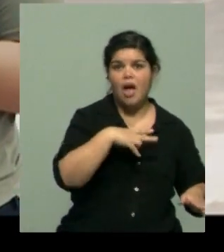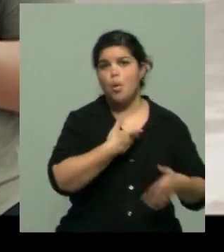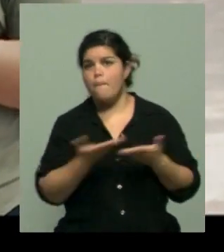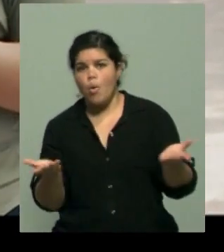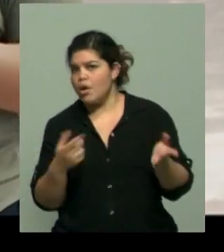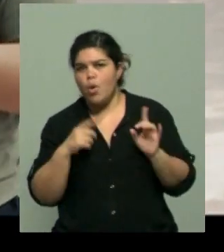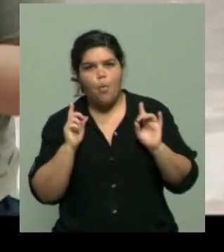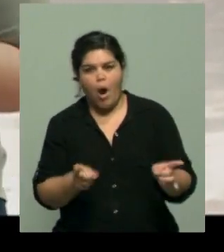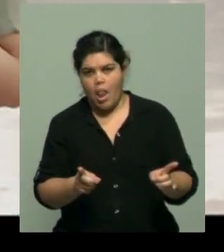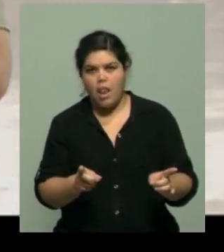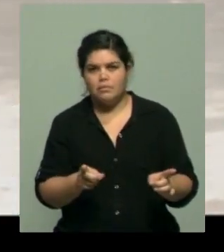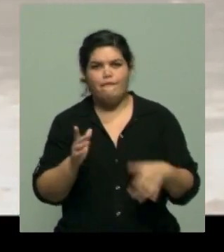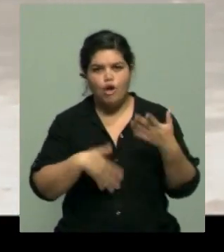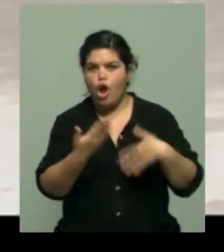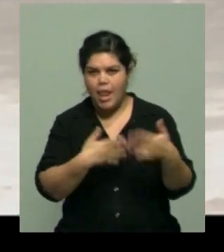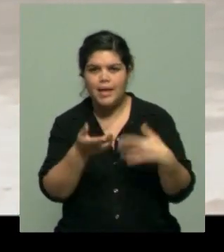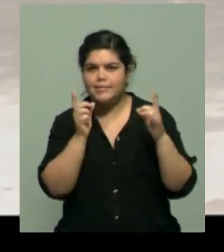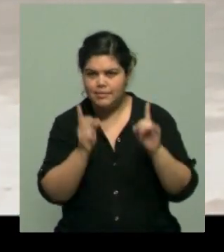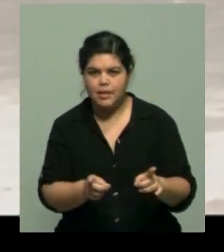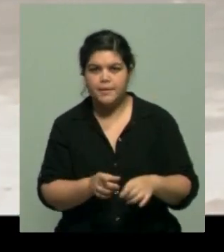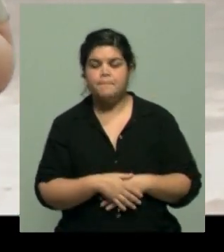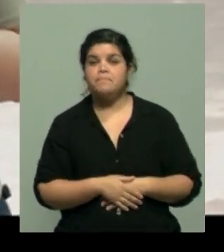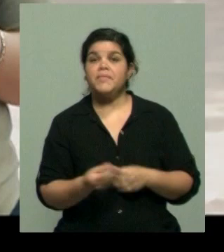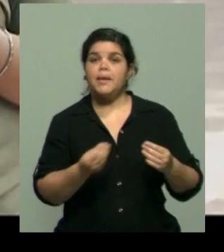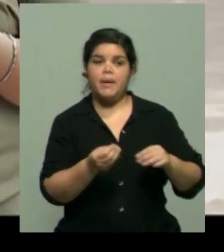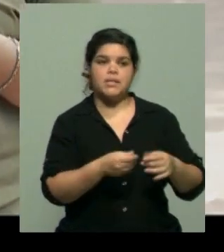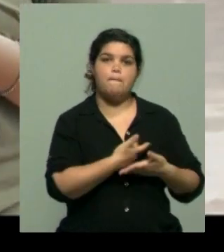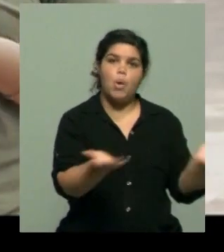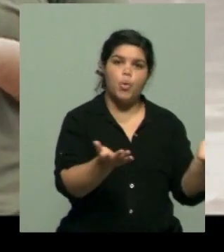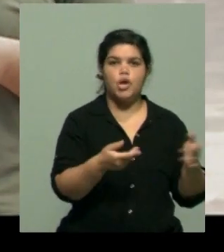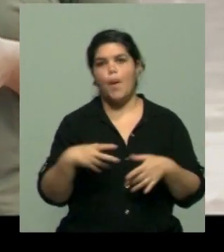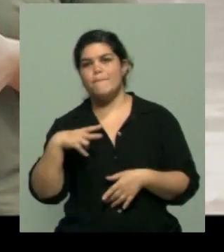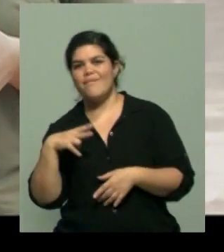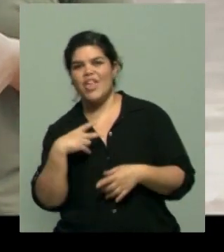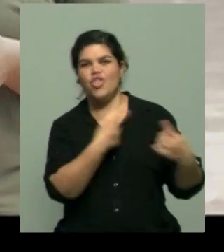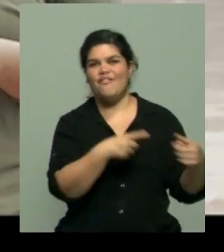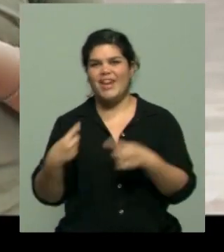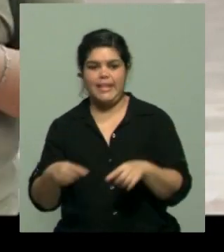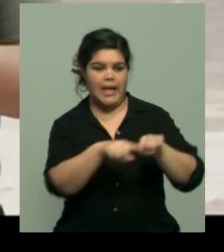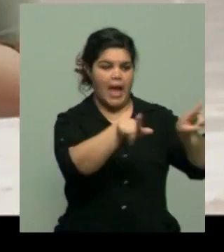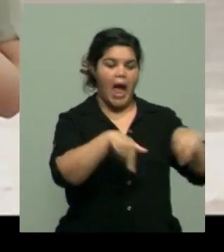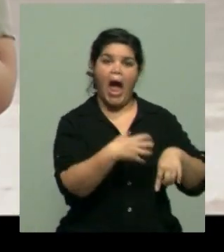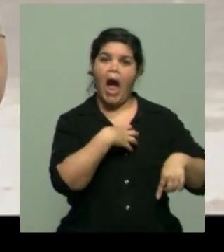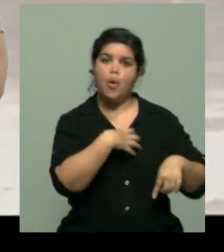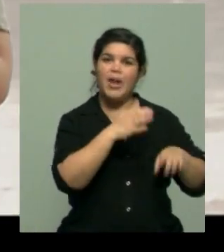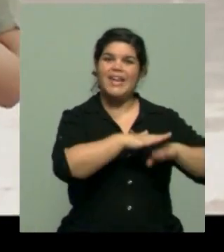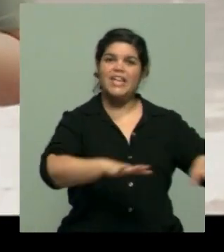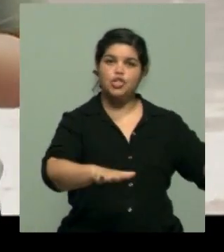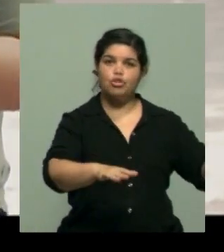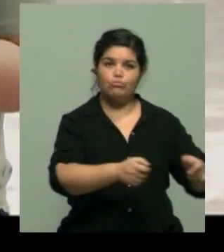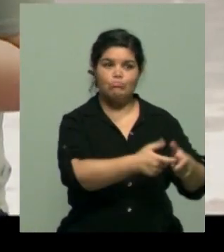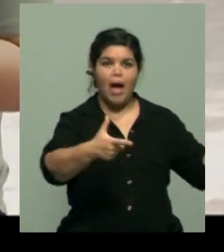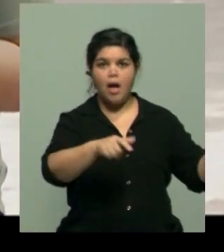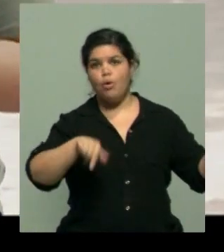institución pública donde vos tenés una cantidad de niños en el aula diferente quizás a las instituciones privadas, con una contención